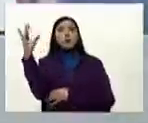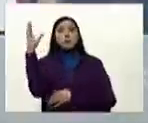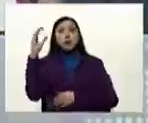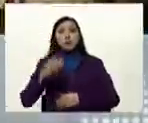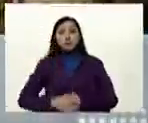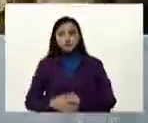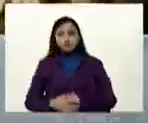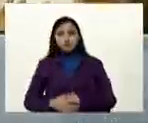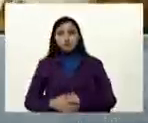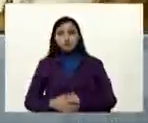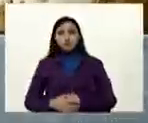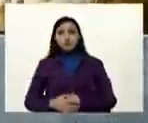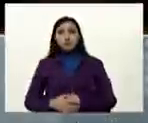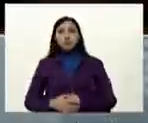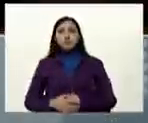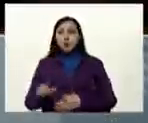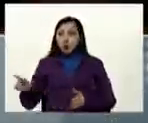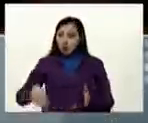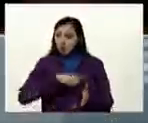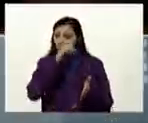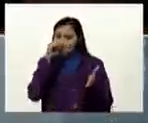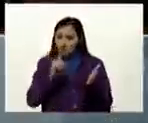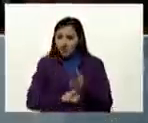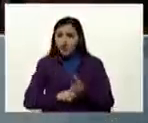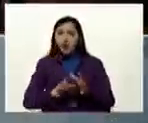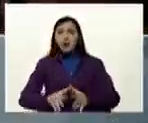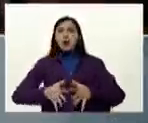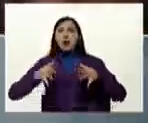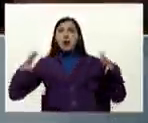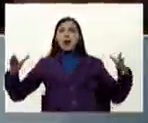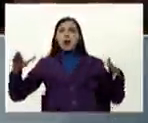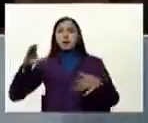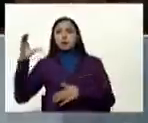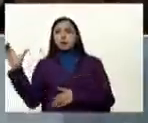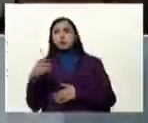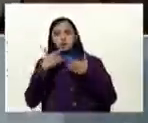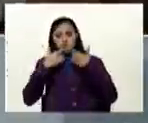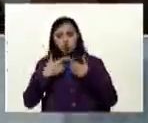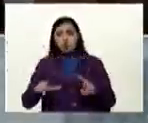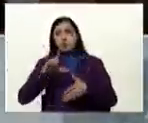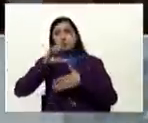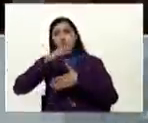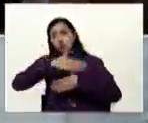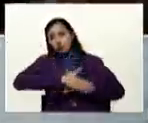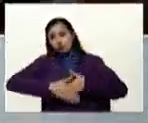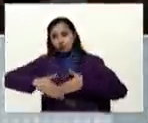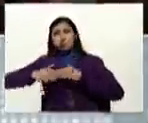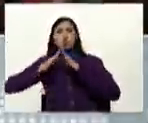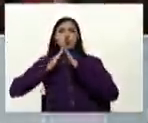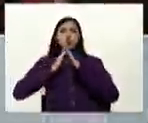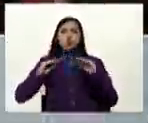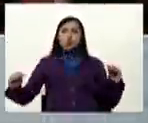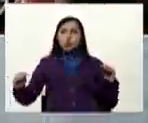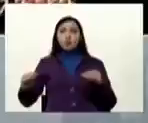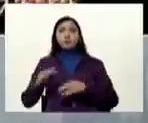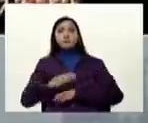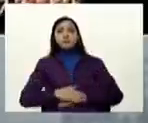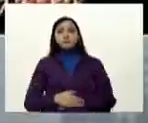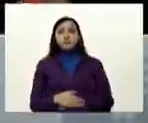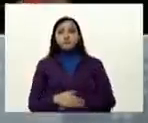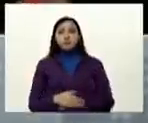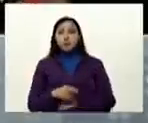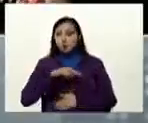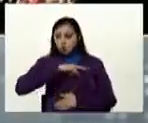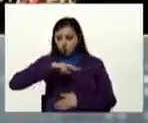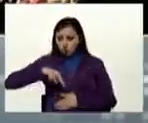De allí se fue a completar la magnífica obra de la liberación de Sudamérica y de toda nuestra América,